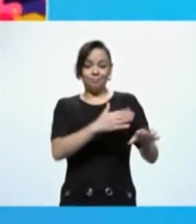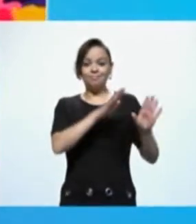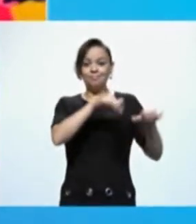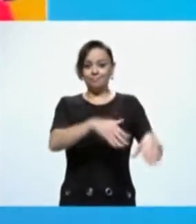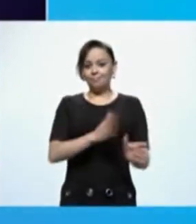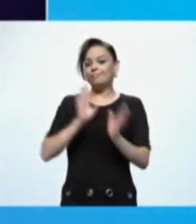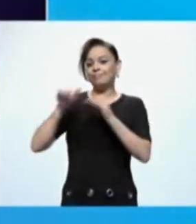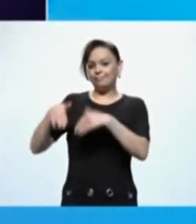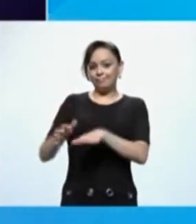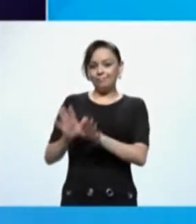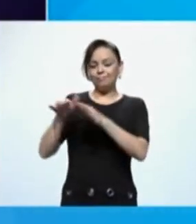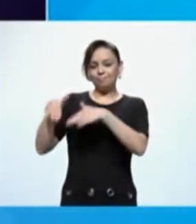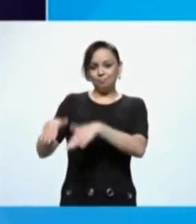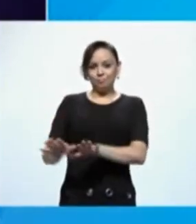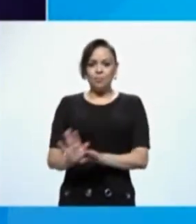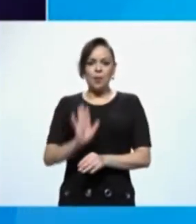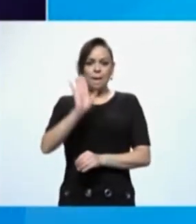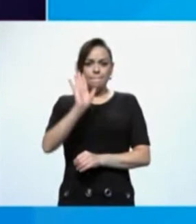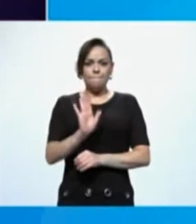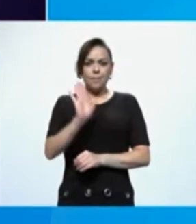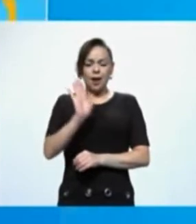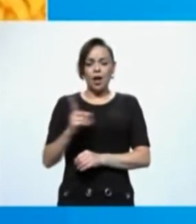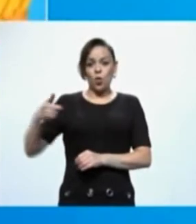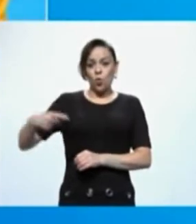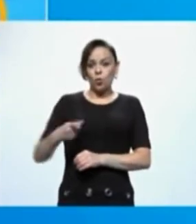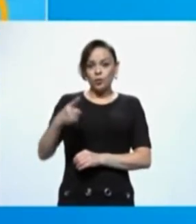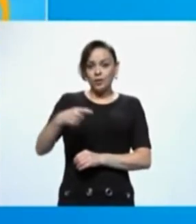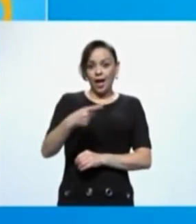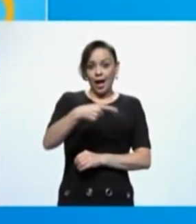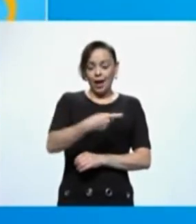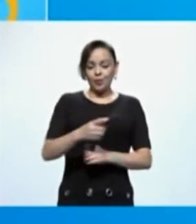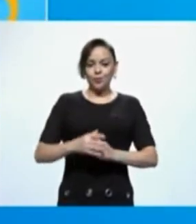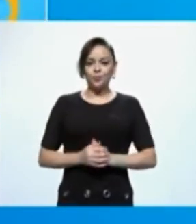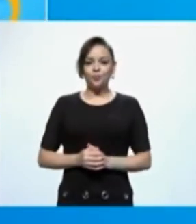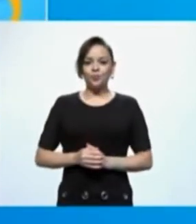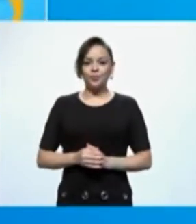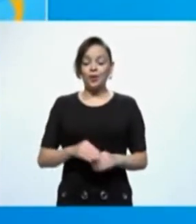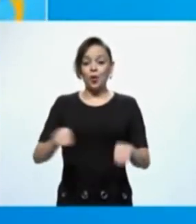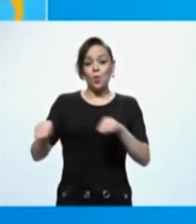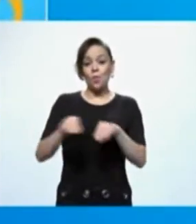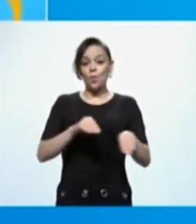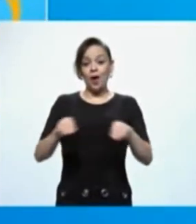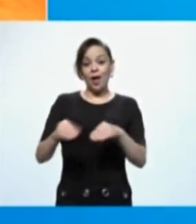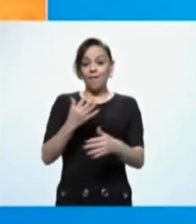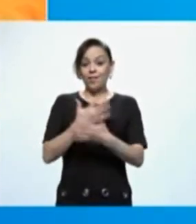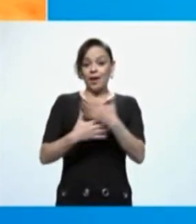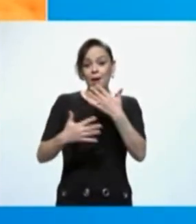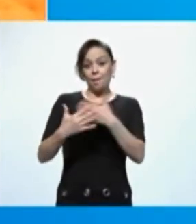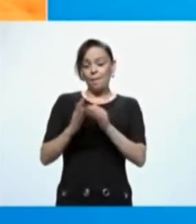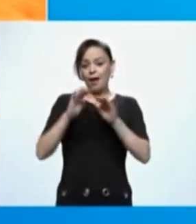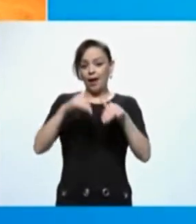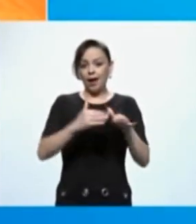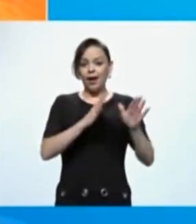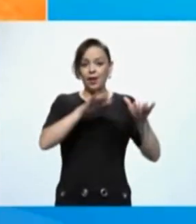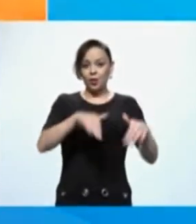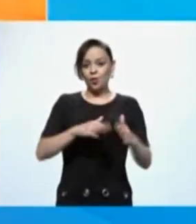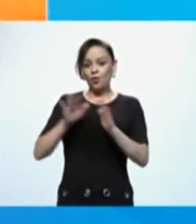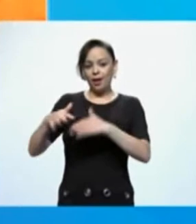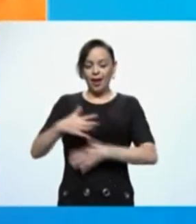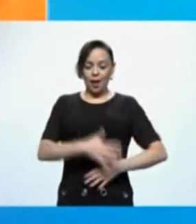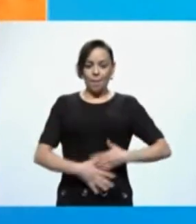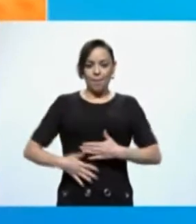otro, como si fueran gusanos. Mueve las manos, mueve la panza.